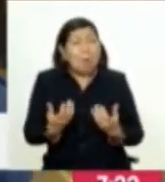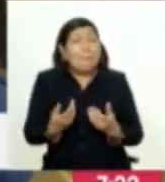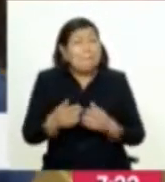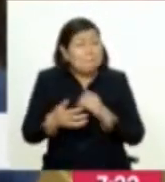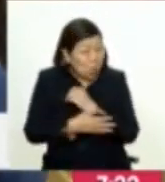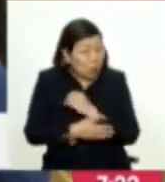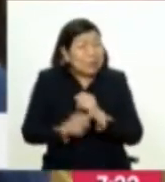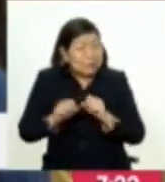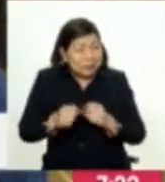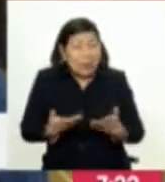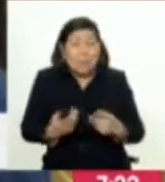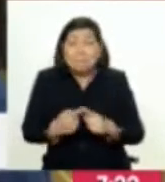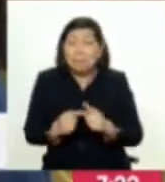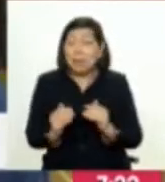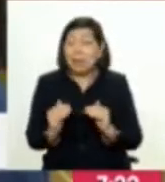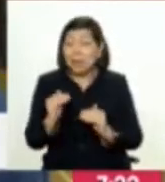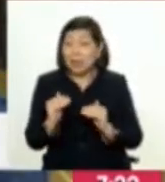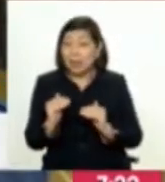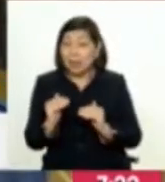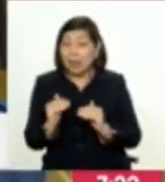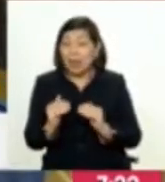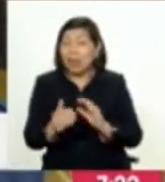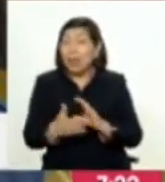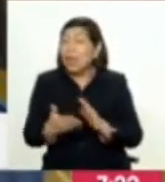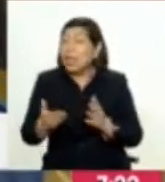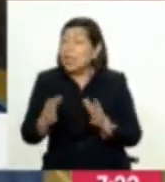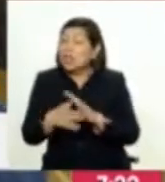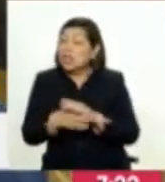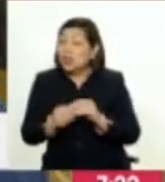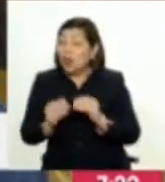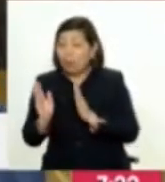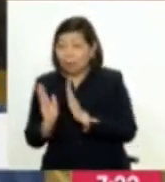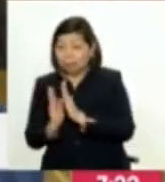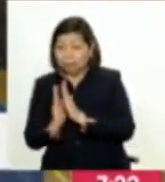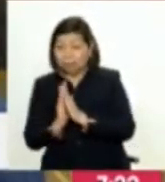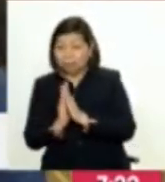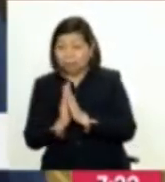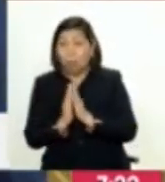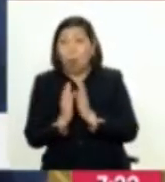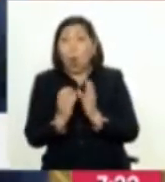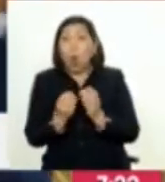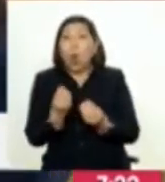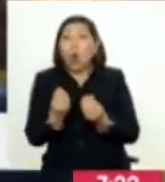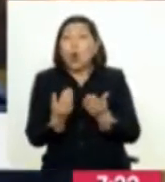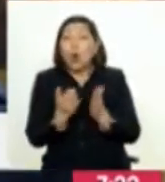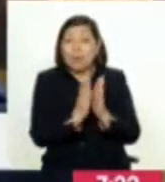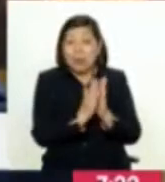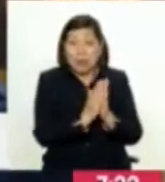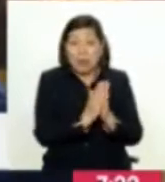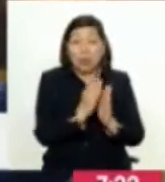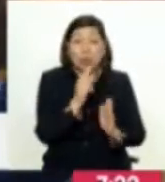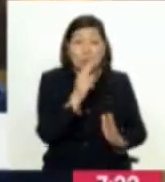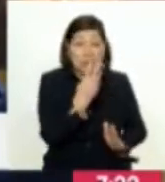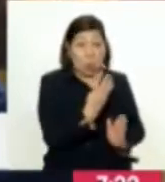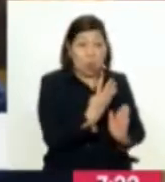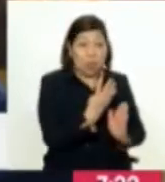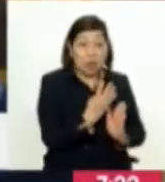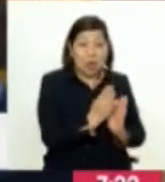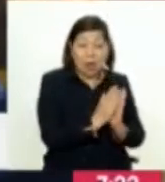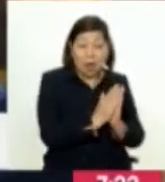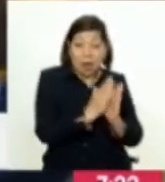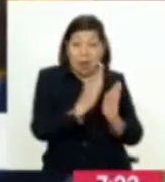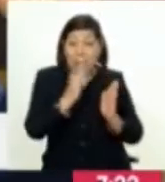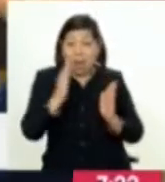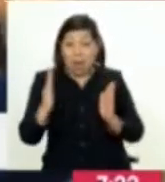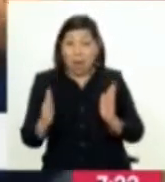pero la comparación de la serie histórica es impresionante, como desde el 2004, ¿no?, hasta